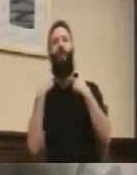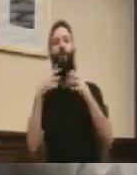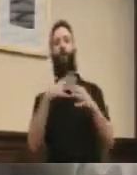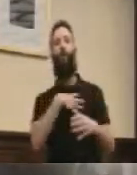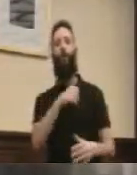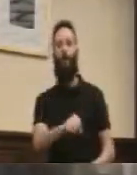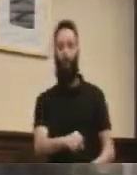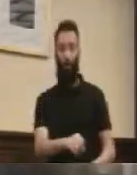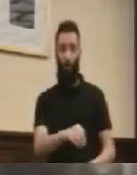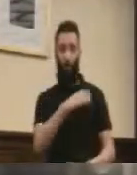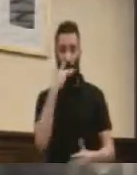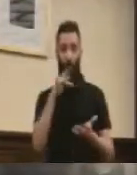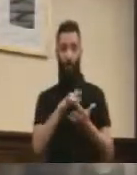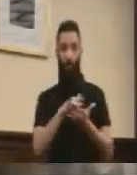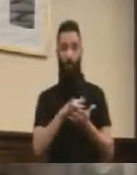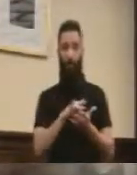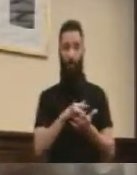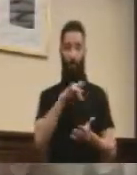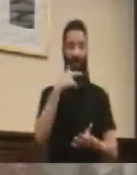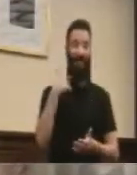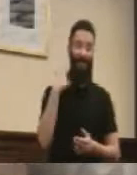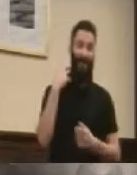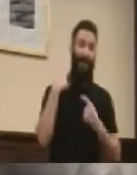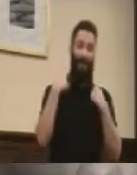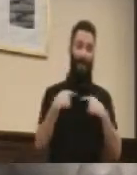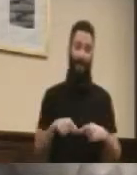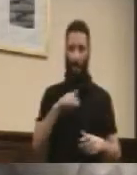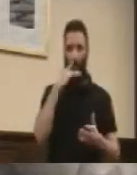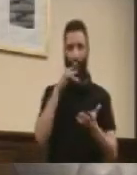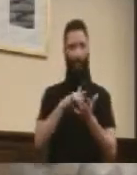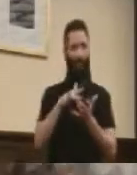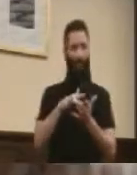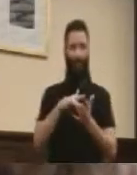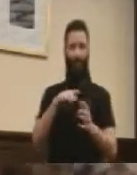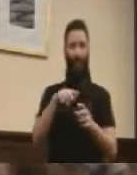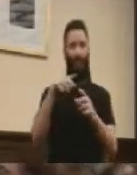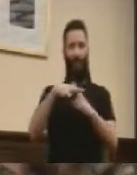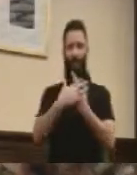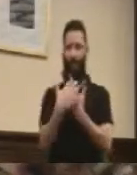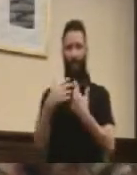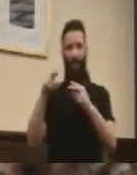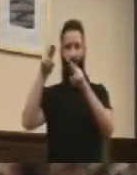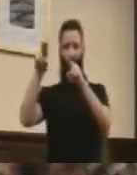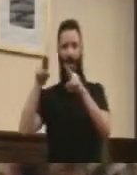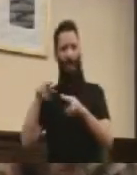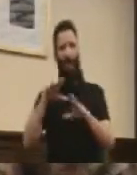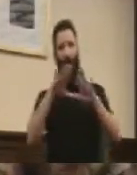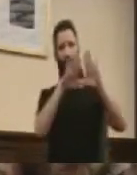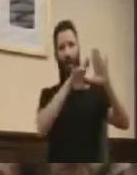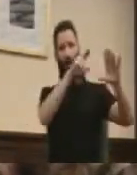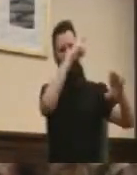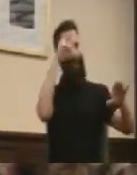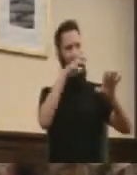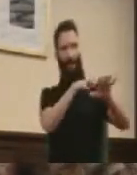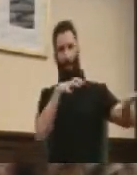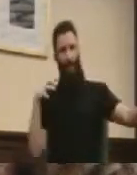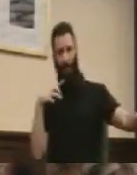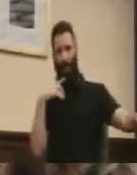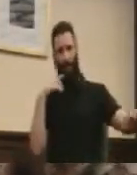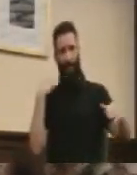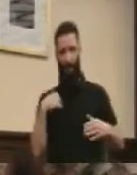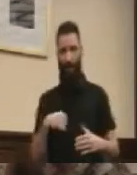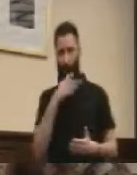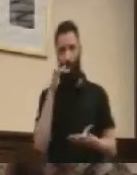Madrid. Por desgracia, esta situación es de lo más habitual en la mayoría de residencias de la Comunidad de Madrid. Y los que también